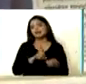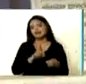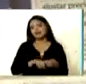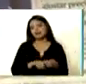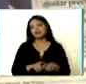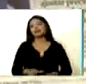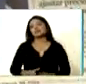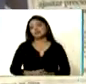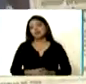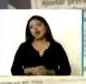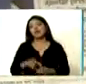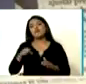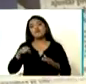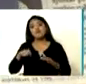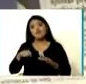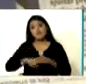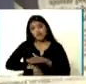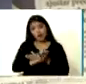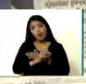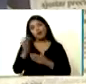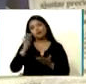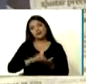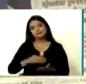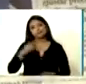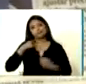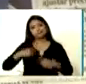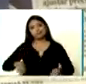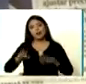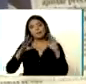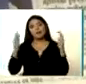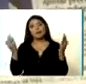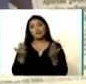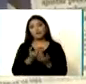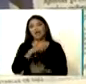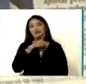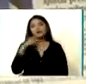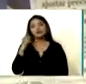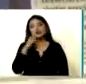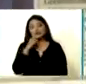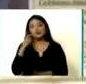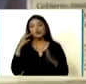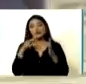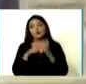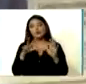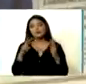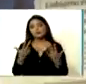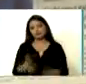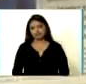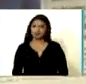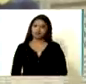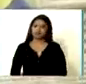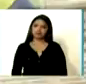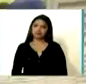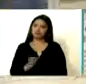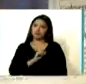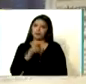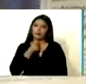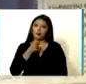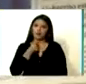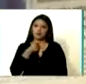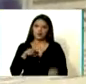fútbol regresó al sótano de la clasificación suramericana para el Mundial de Rusia 2018. No me gusta cómo decir del sótano,